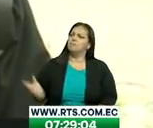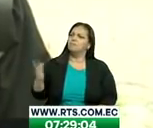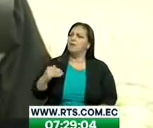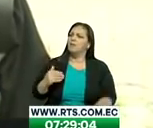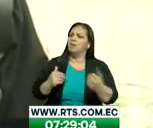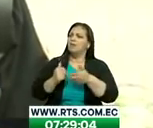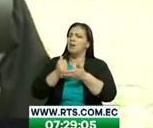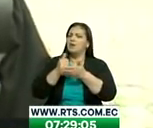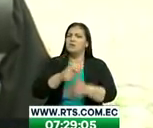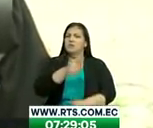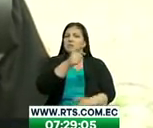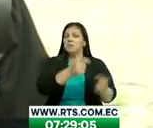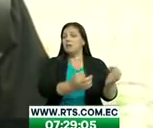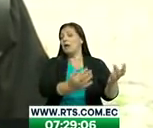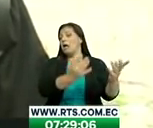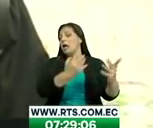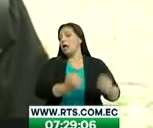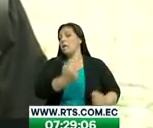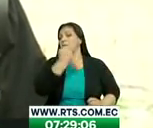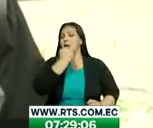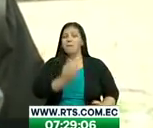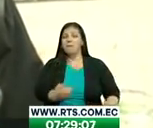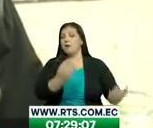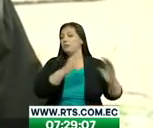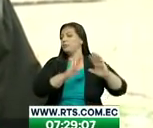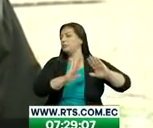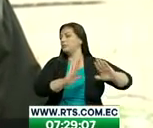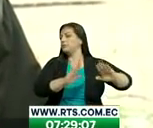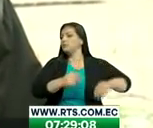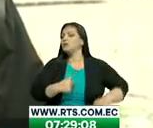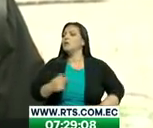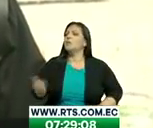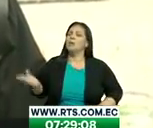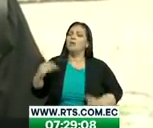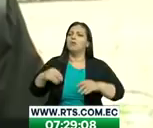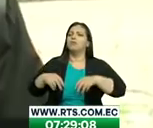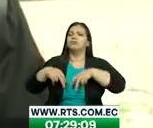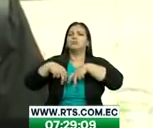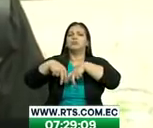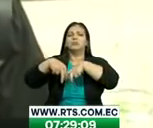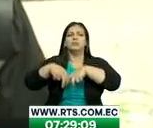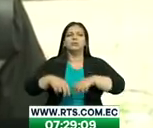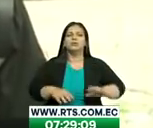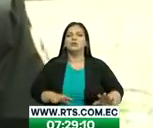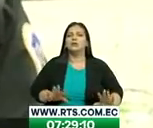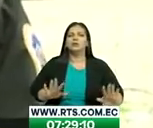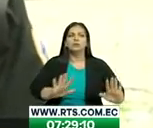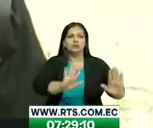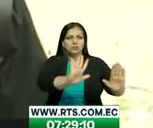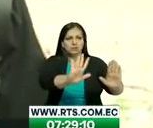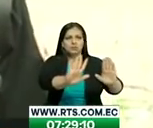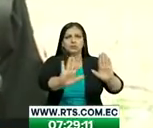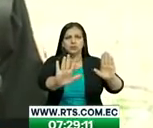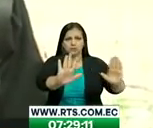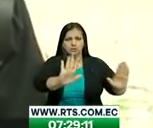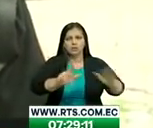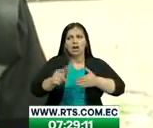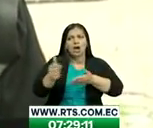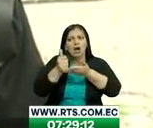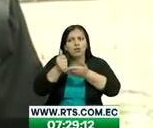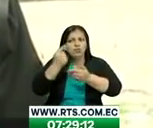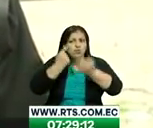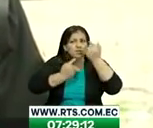medicina, paramédicos de varias universidades, eran respetados. Mientras no se daban los enfrentamientos, nosotros hacíamos estas